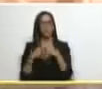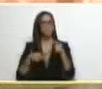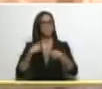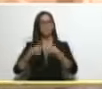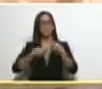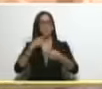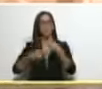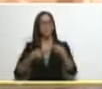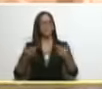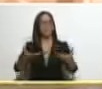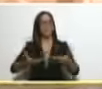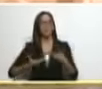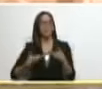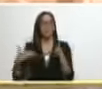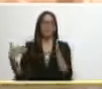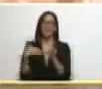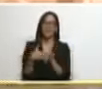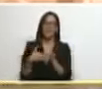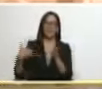Diariamente recibimos ataques